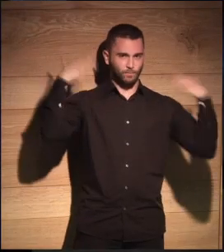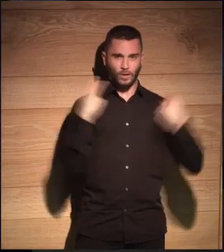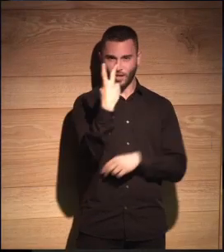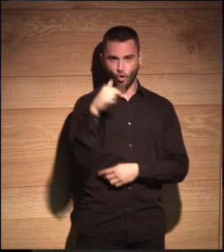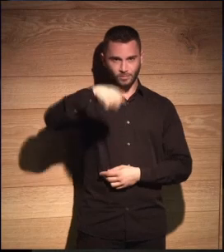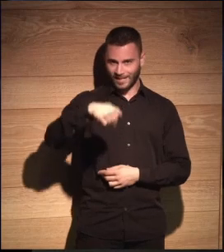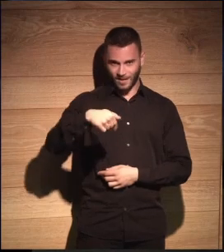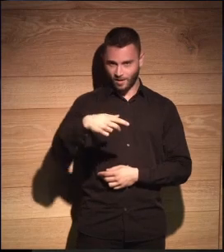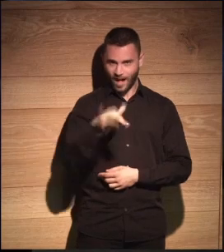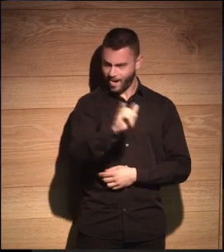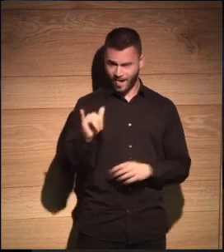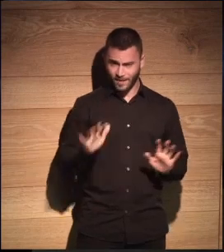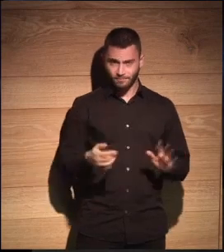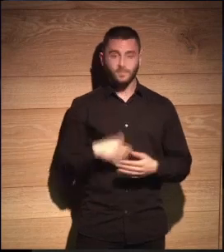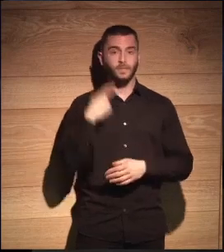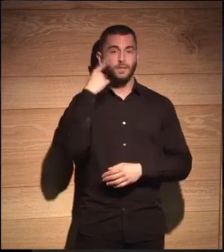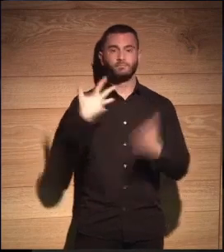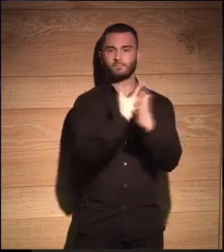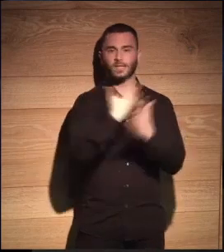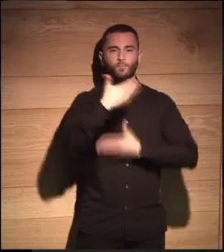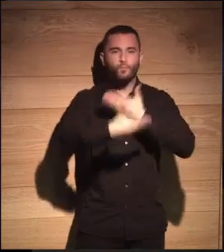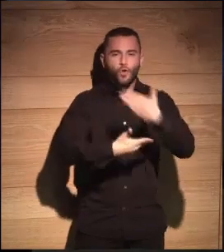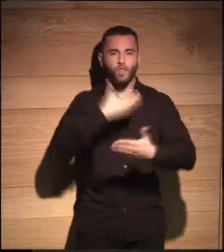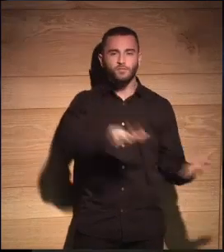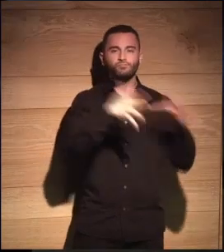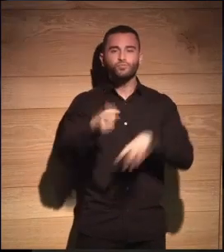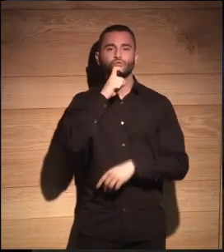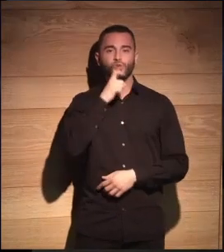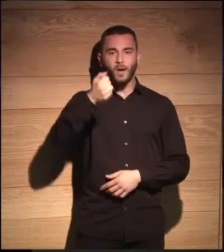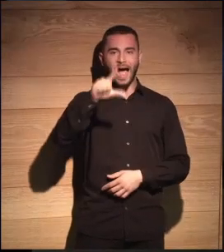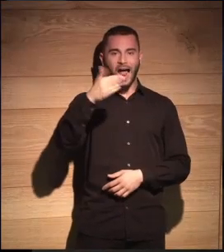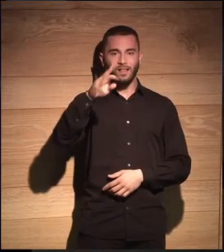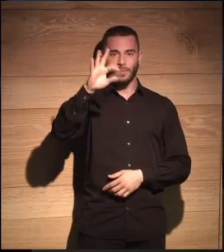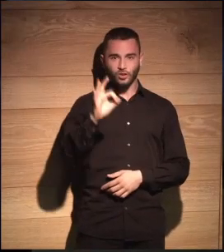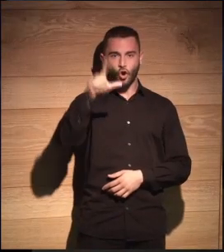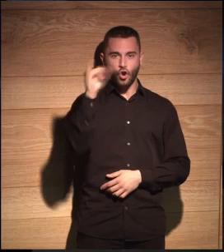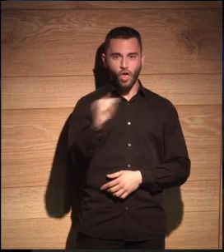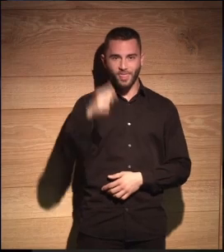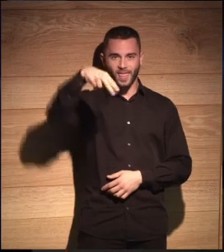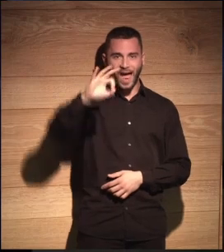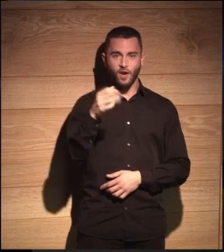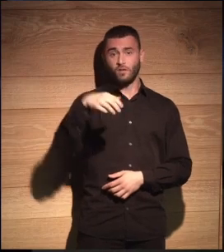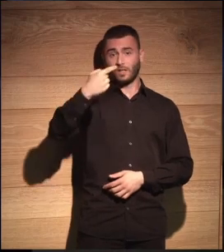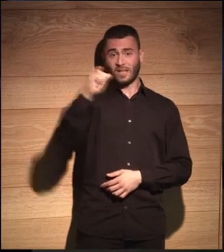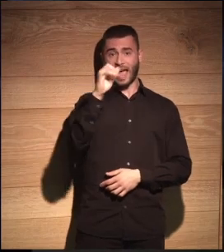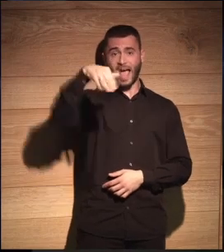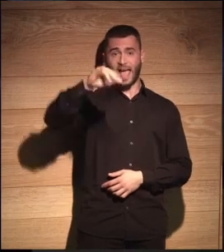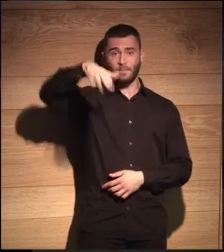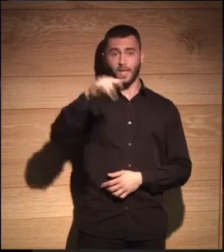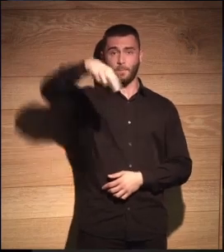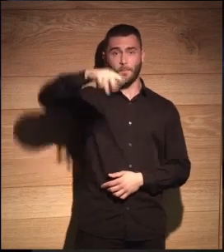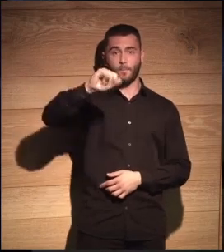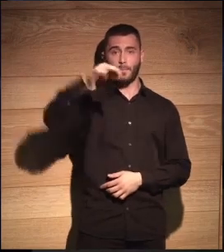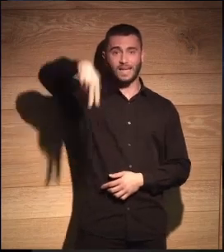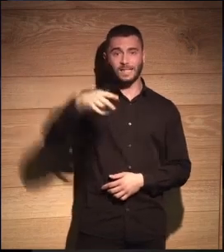hablarnos de cómo ha sido ese proceso de traslación, a Alberto Lozano y a Juanmi Martín, y para presentar y conducir